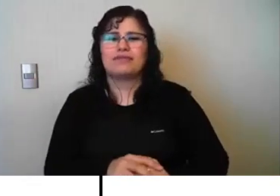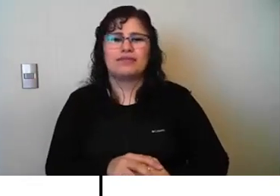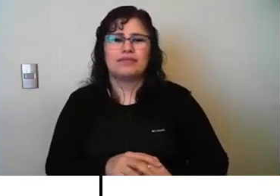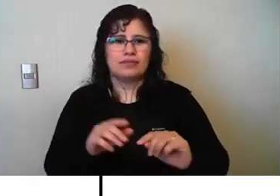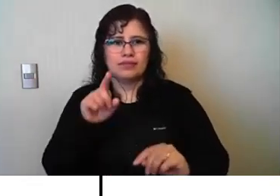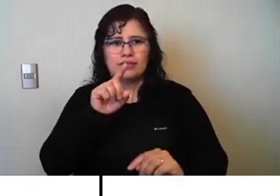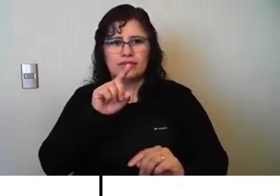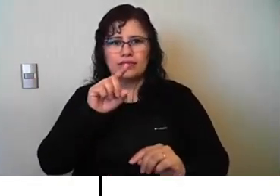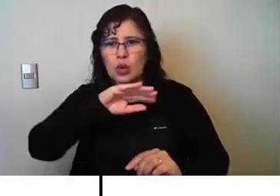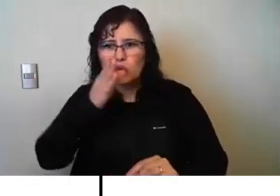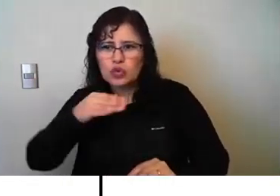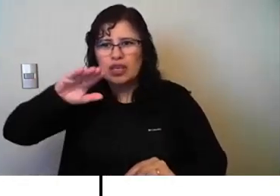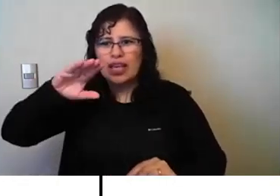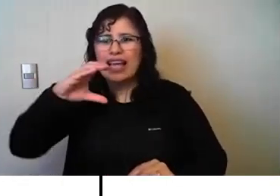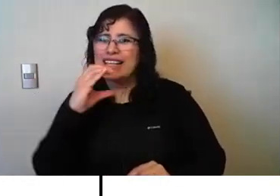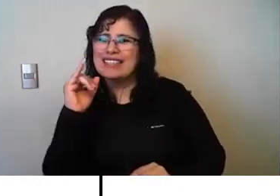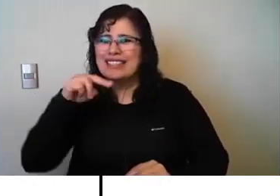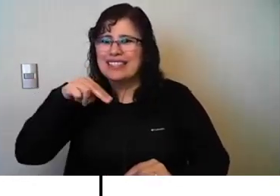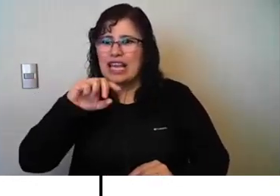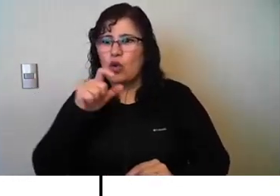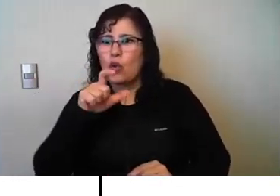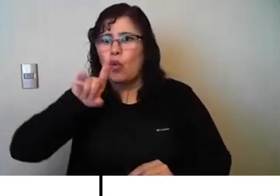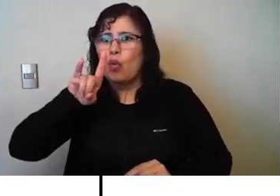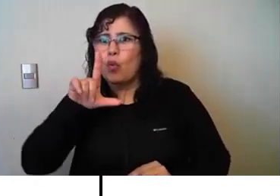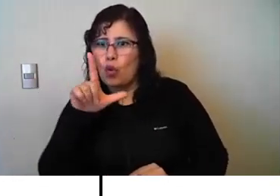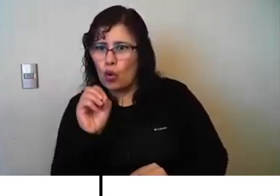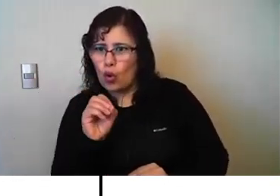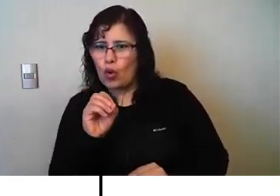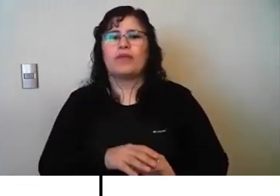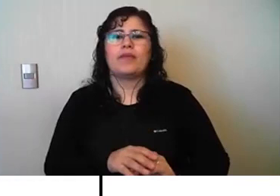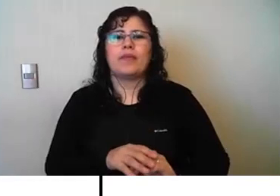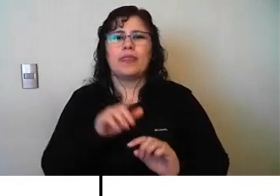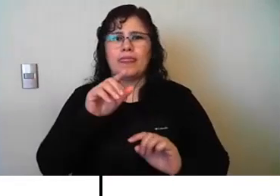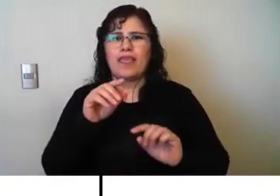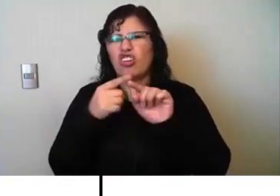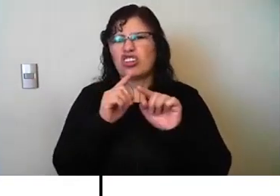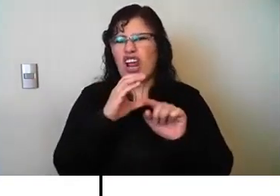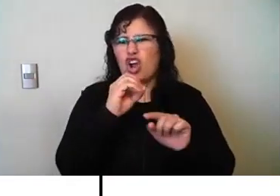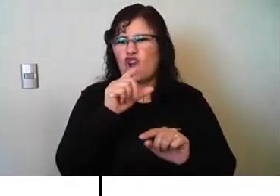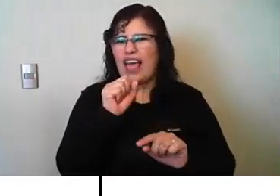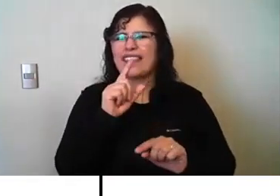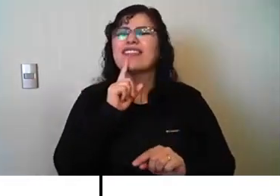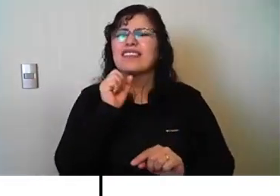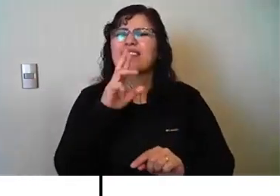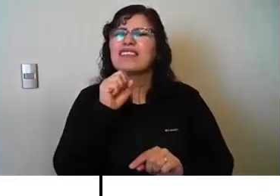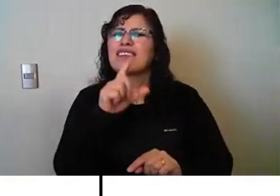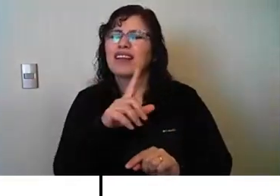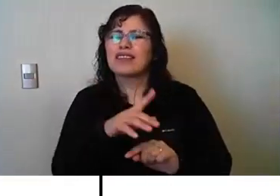surco del cíngulo, ¿cierto? Con esta colateral, y ahí arriba, como habíamos dicho,